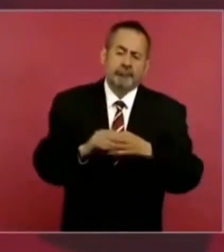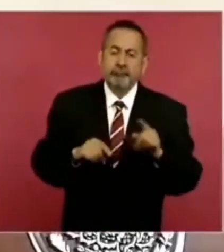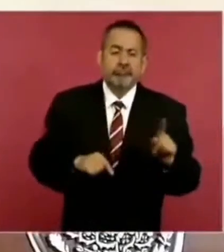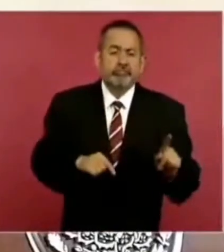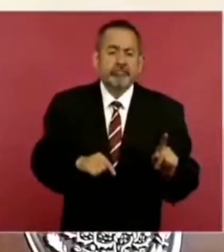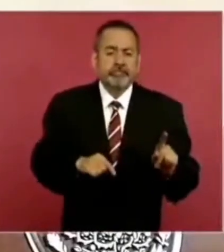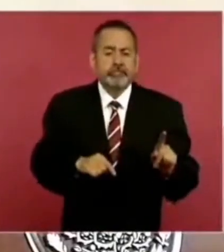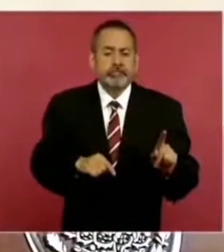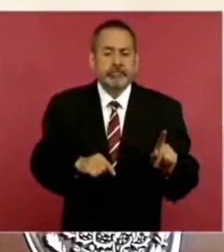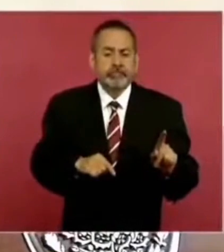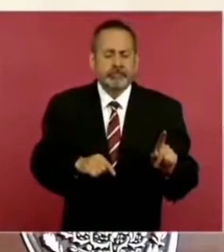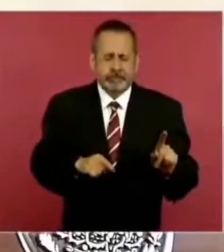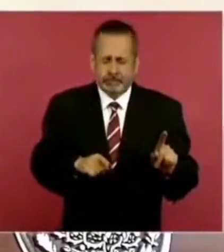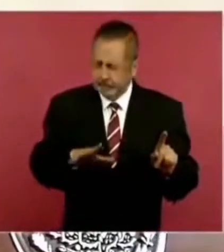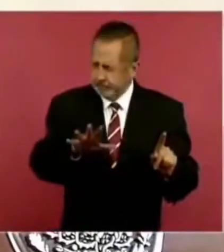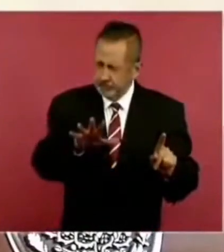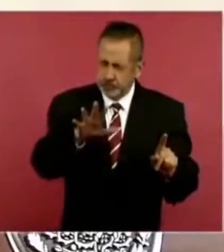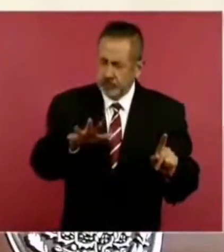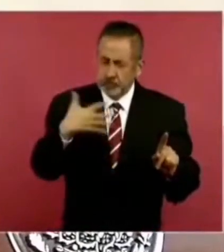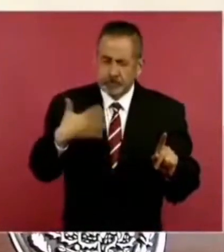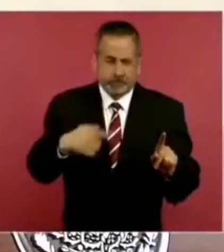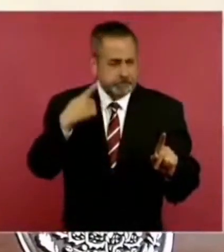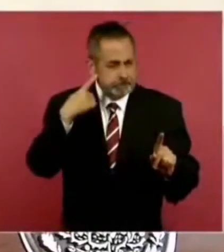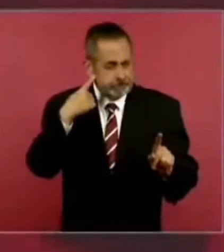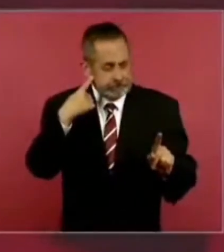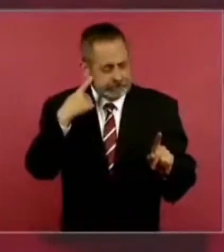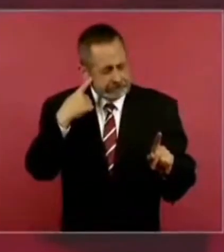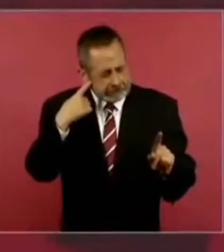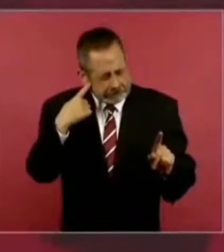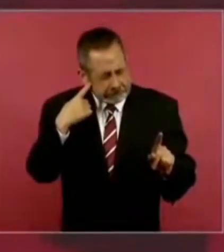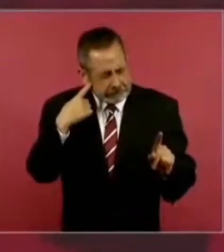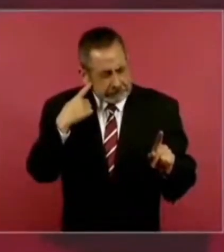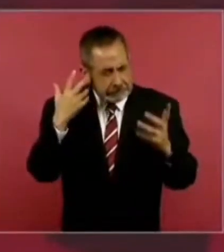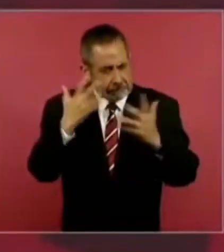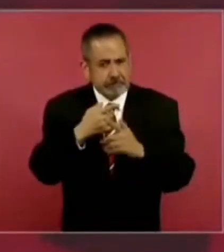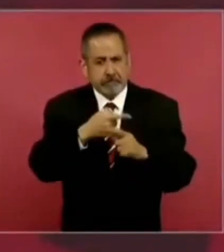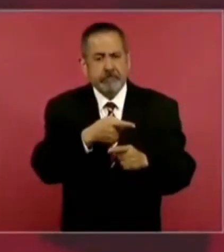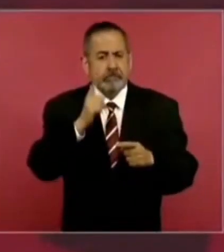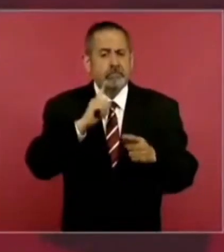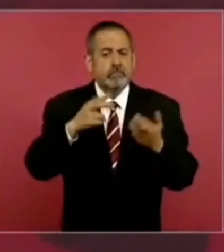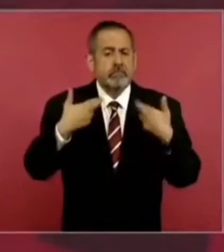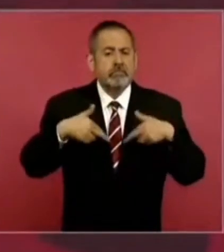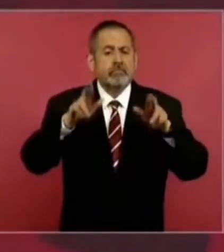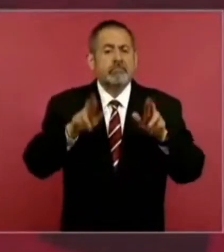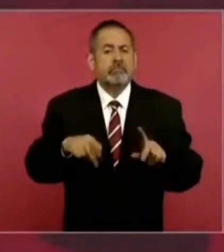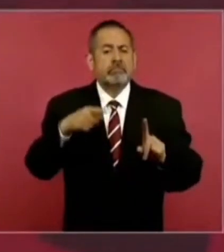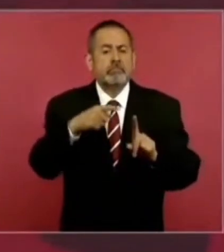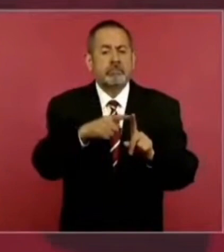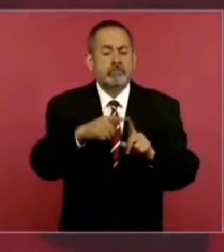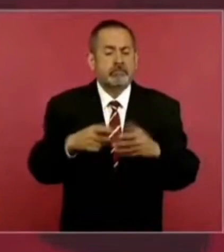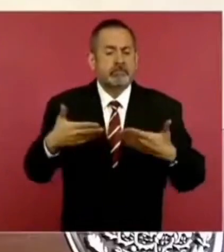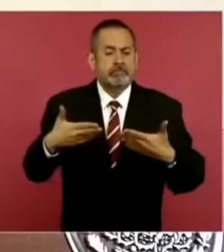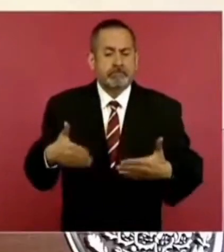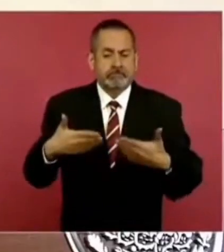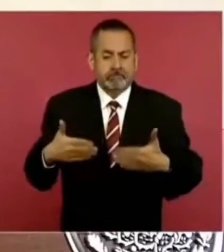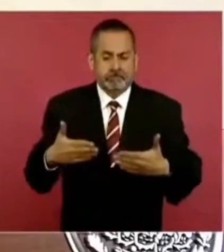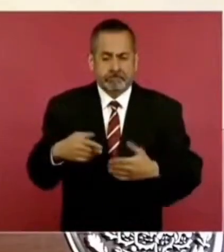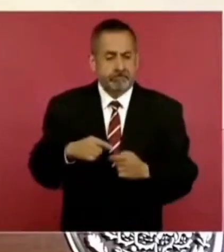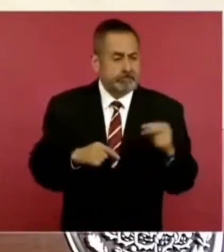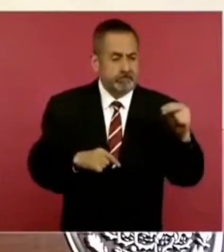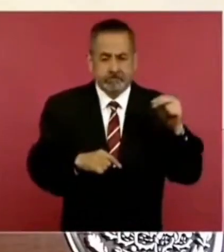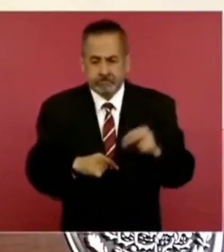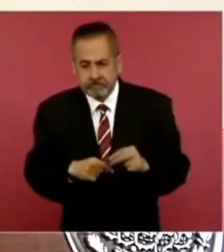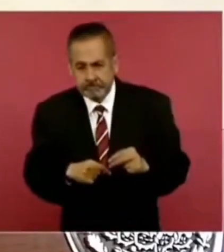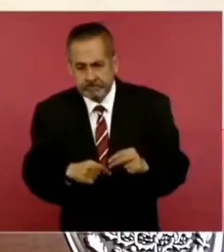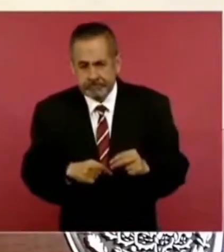Es impresionante lo que narra la representante de Panamá